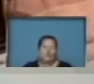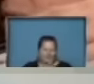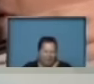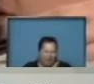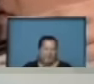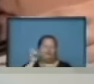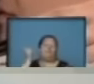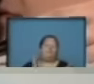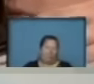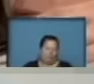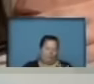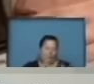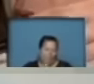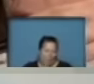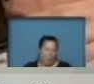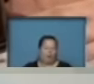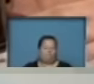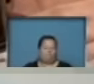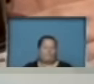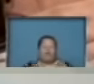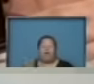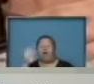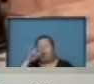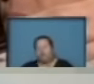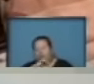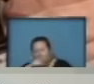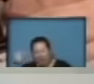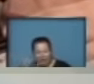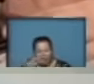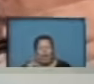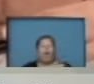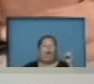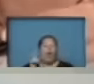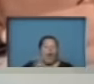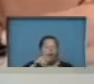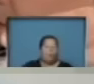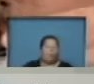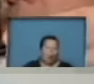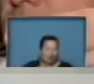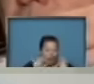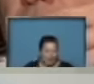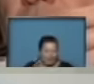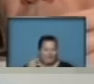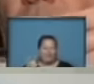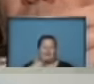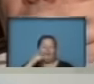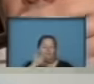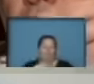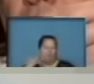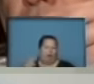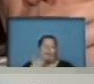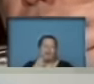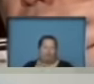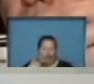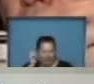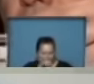Fe, y lo vuelve a mostrar ahora en Tucumán, o en Salta. En algunos con elecciones de esta característica donde no funciona nada electrónico